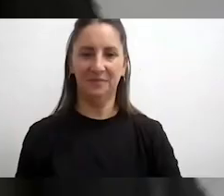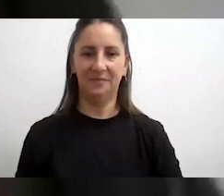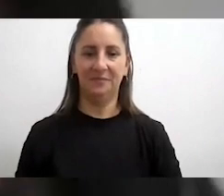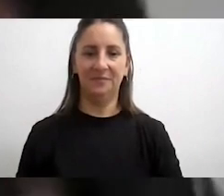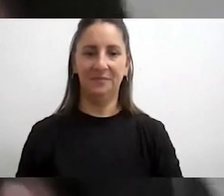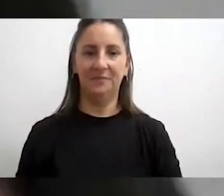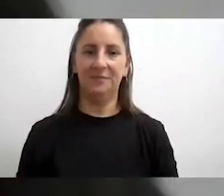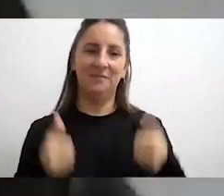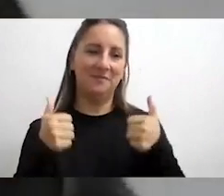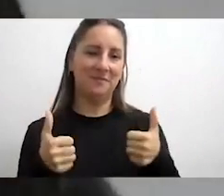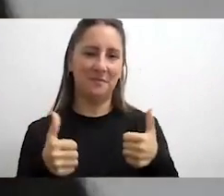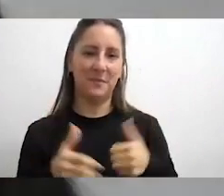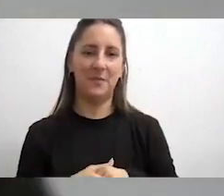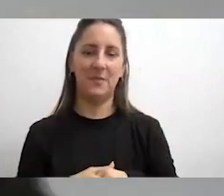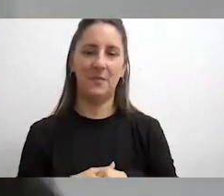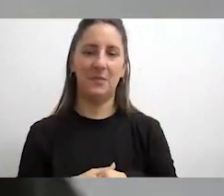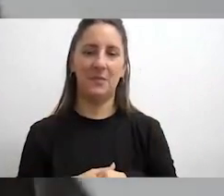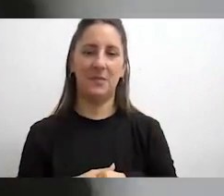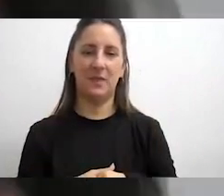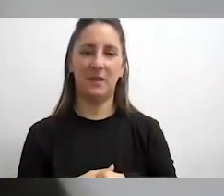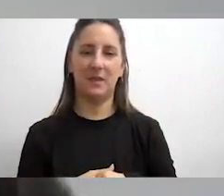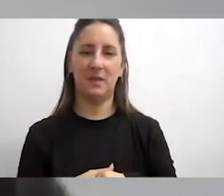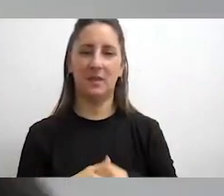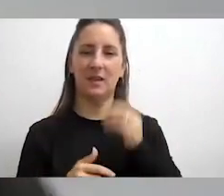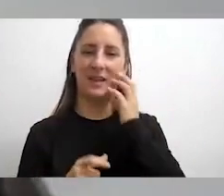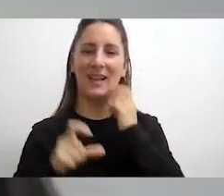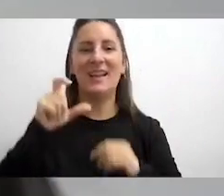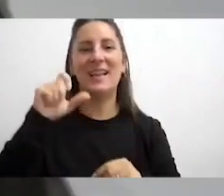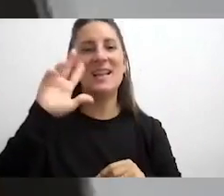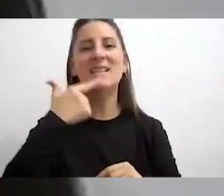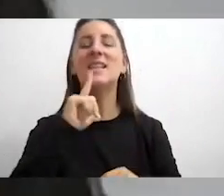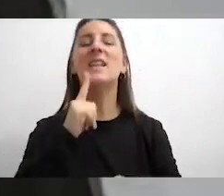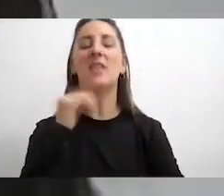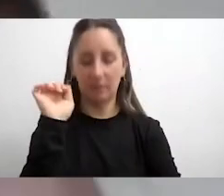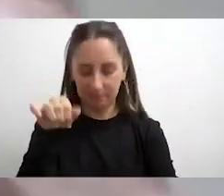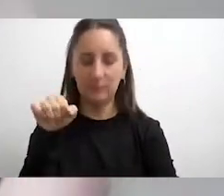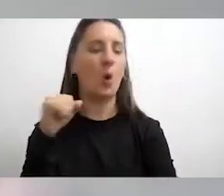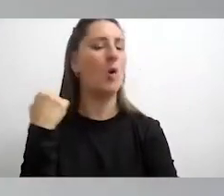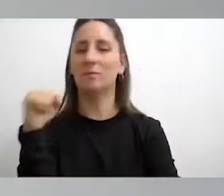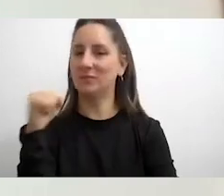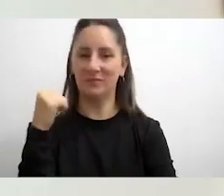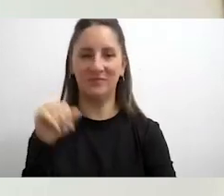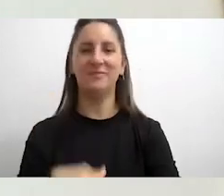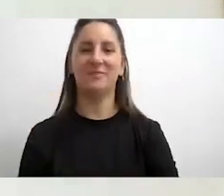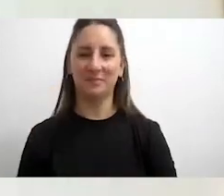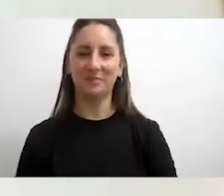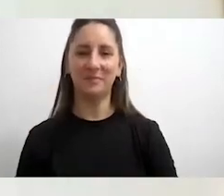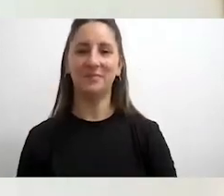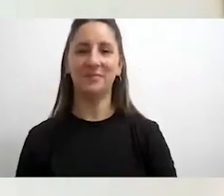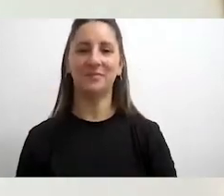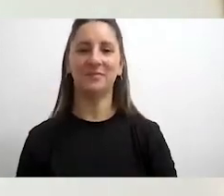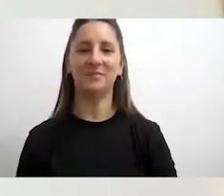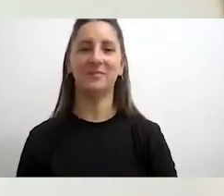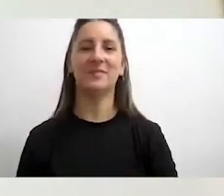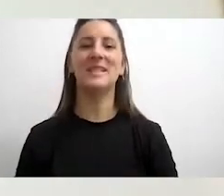Genial, Romina. Igual me causa gracia. Cristina asiente o niega con su cabeza, no Sí, puede sí. evitar. Está en